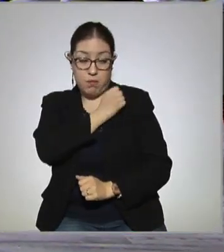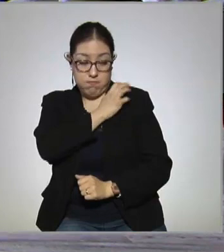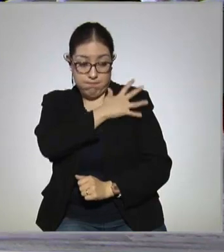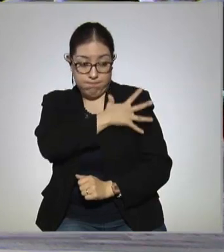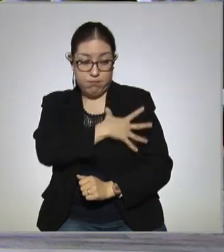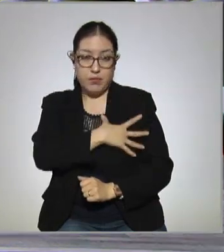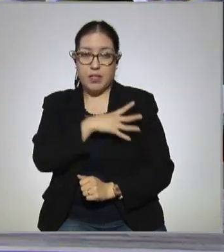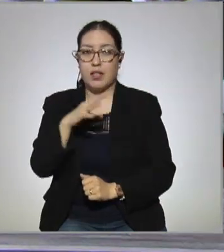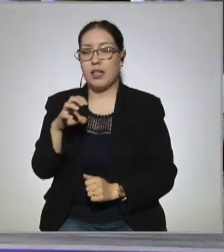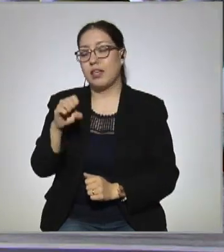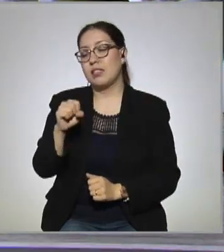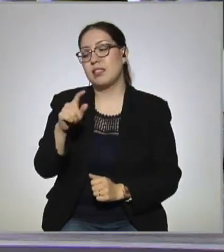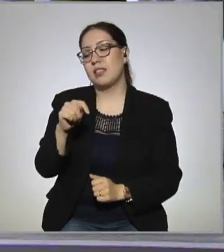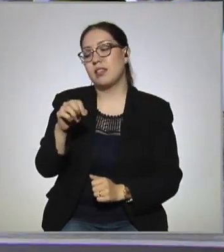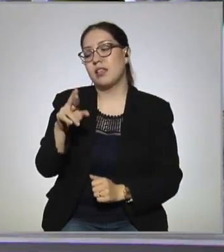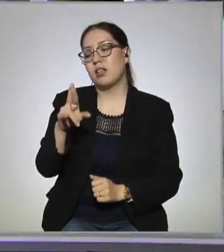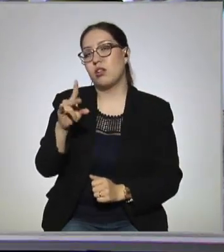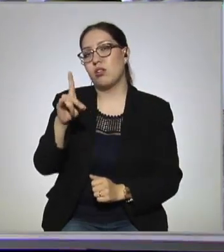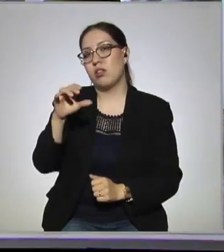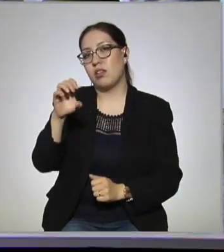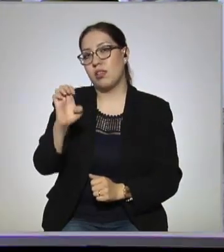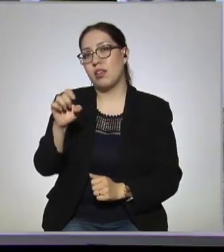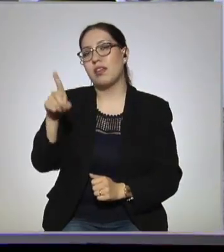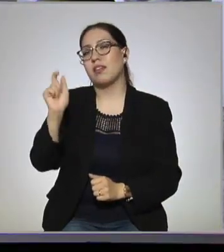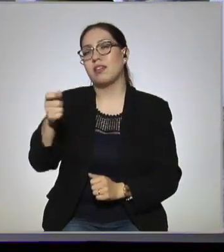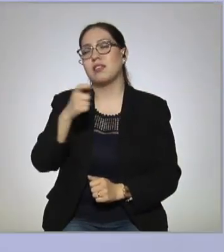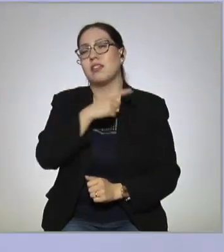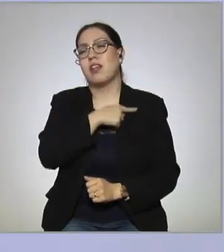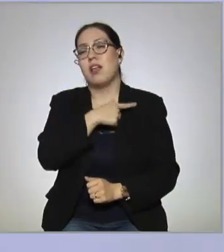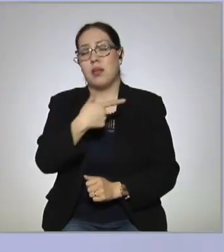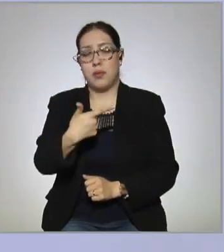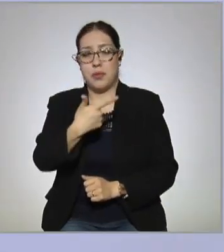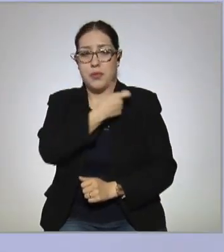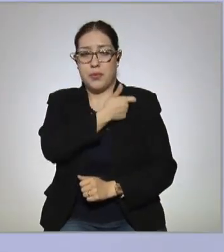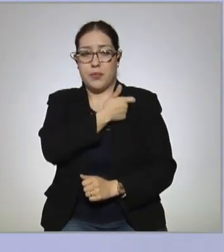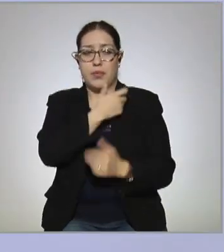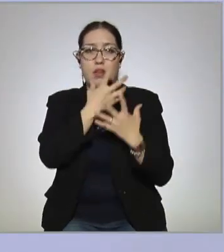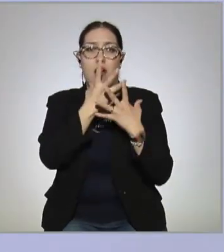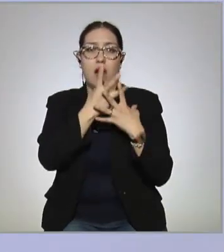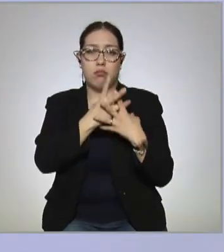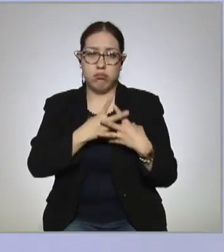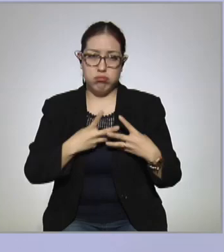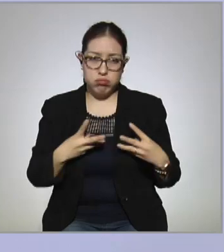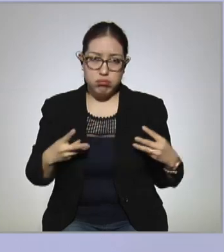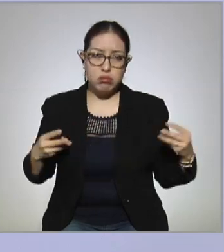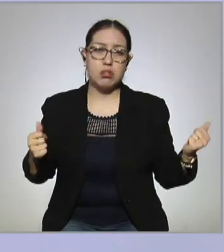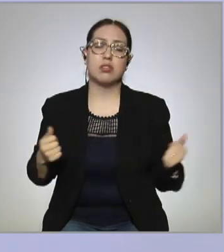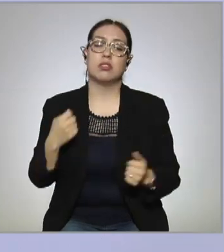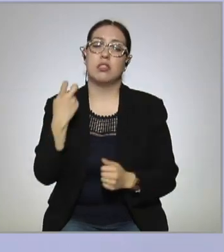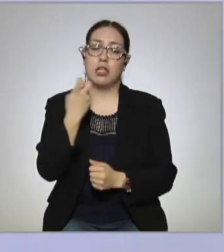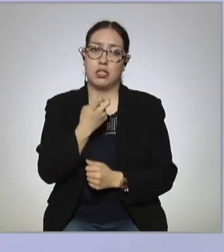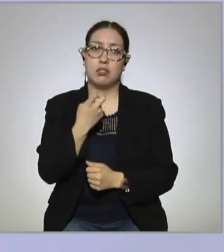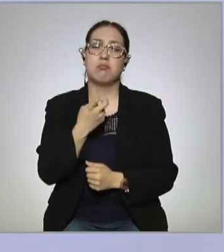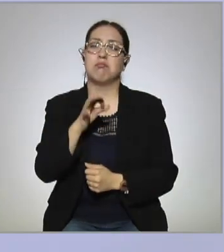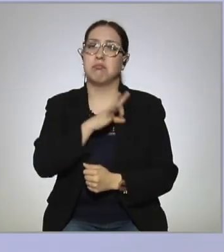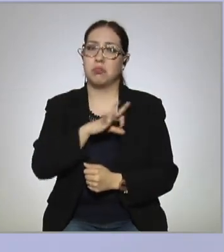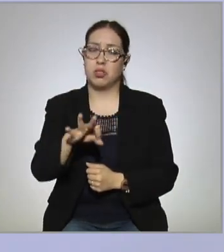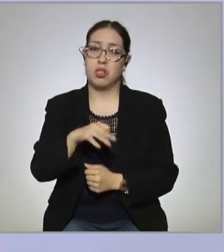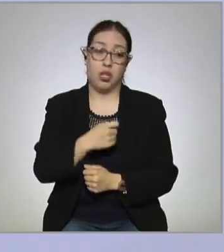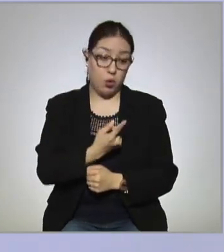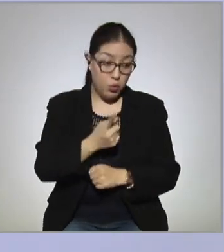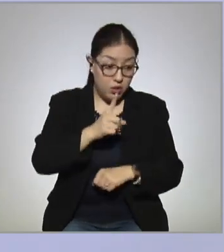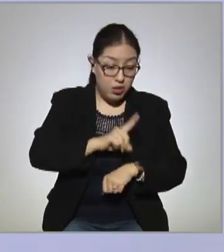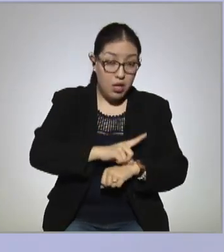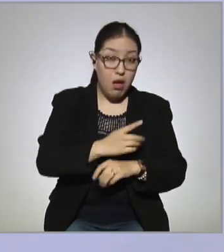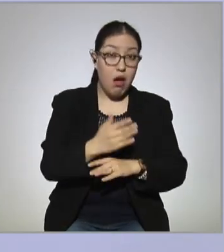es un esteroide, doctor? Un esteroide es un desinflamatorio muy potente. Derivado de la cortisona. Es correcto. Y que puede actuar no solo un día, sino